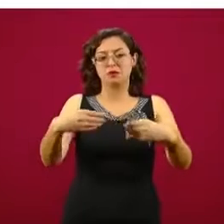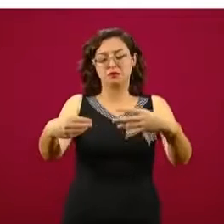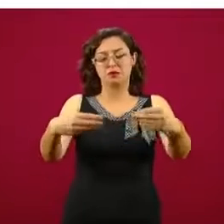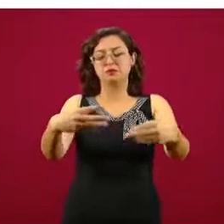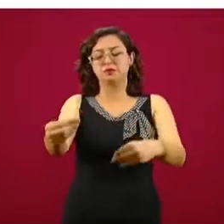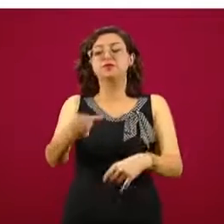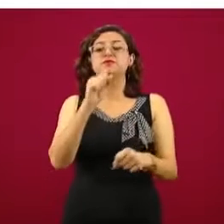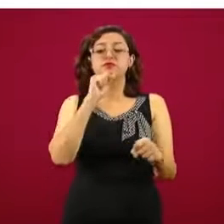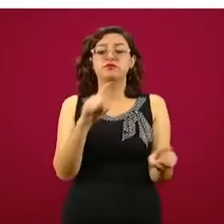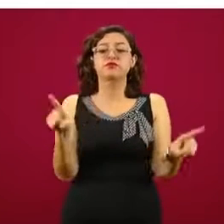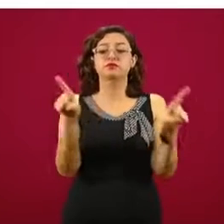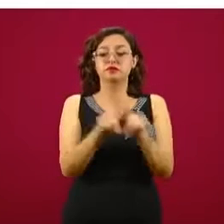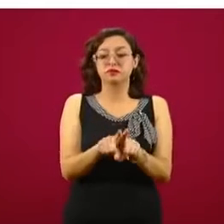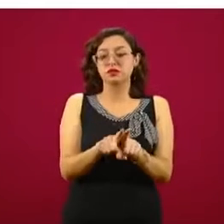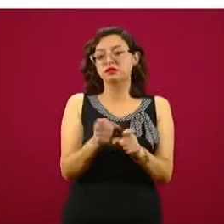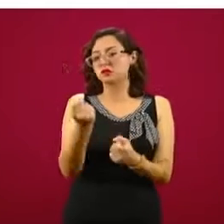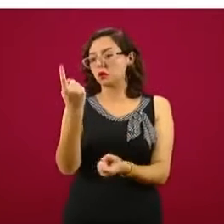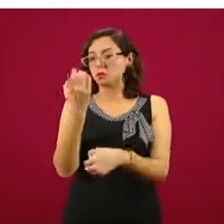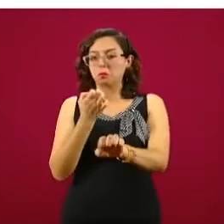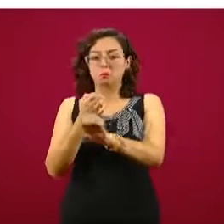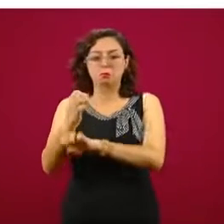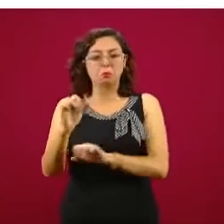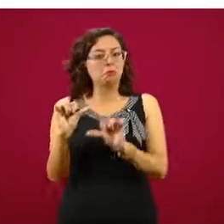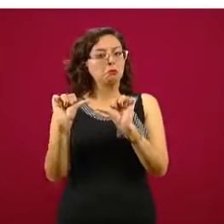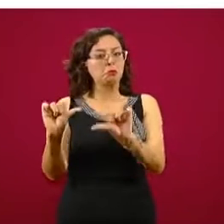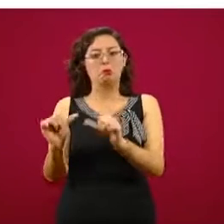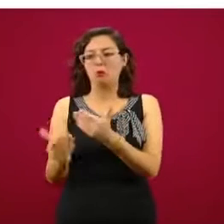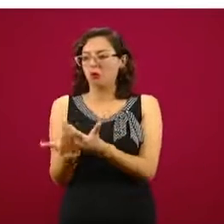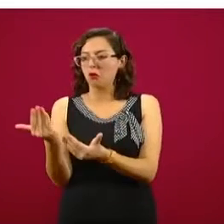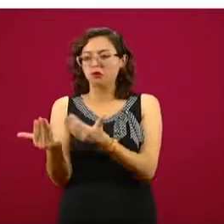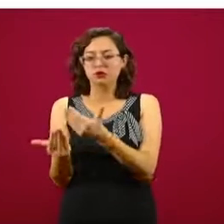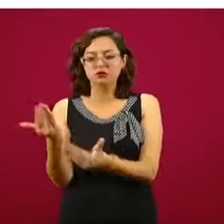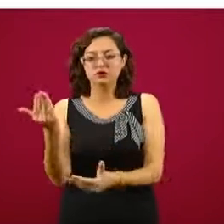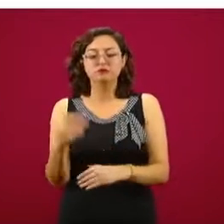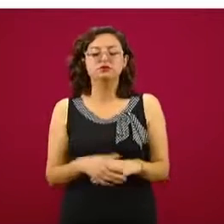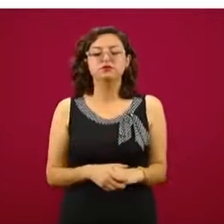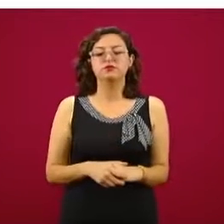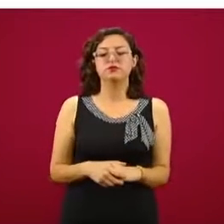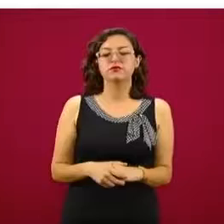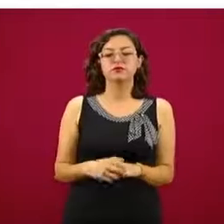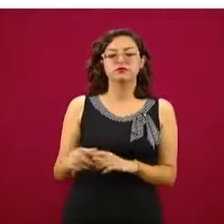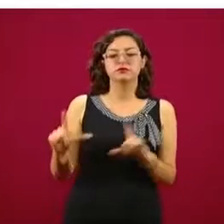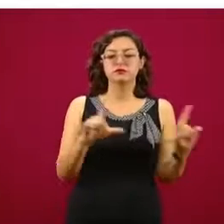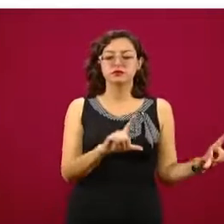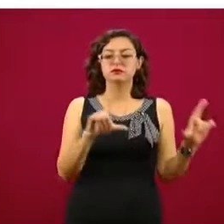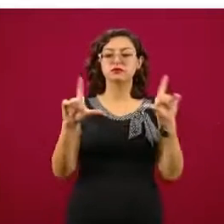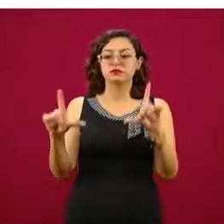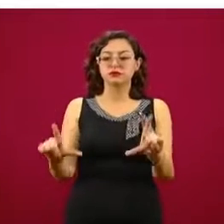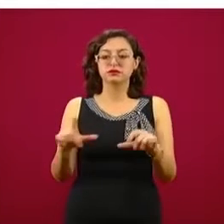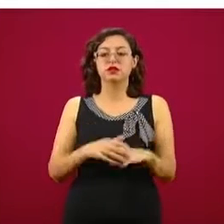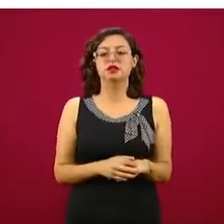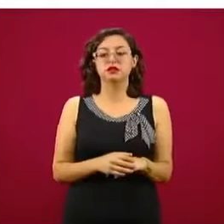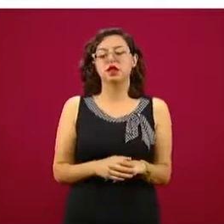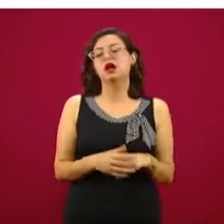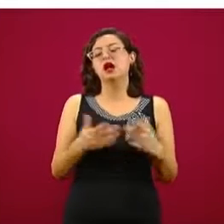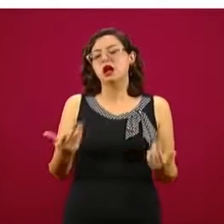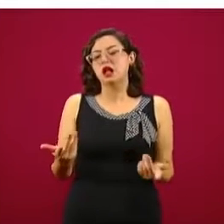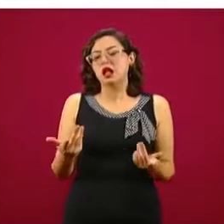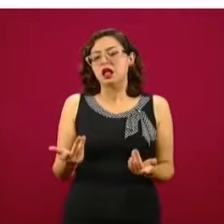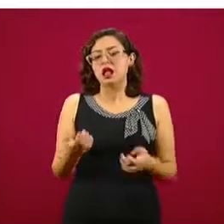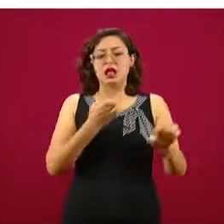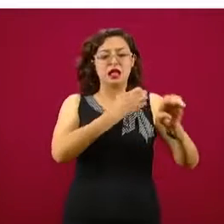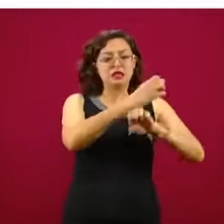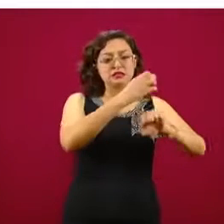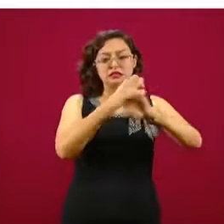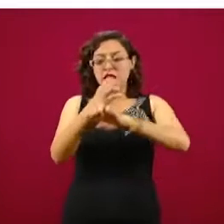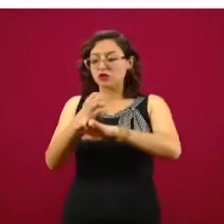como las que también tienen la menor cantidad de estos casos. En la siguiente diapositiva veremos ahora sí por tasa de incidencia